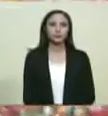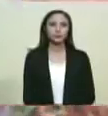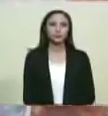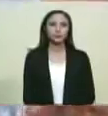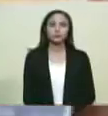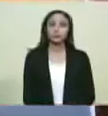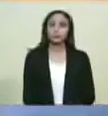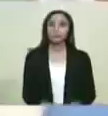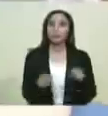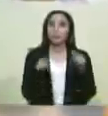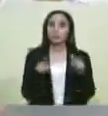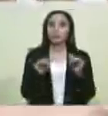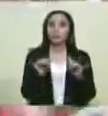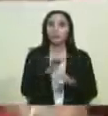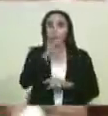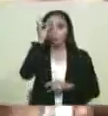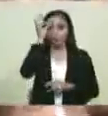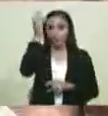así lo creo